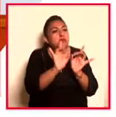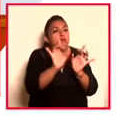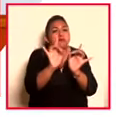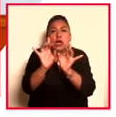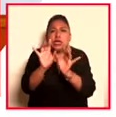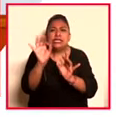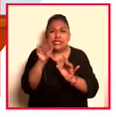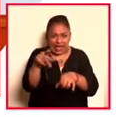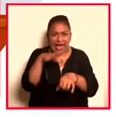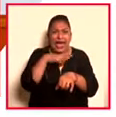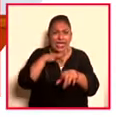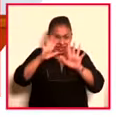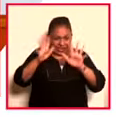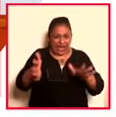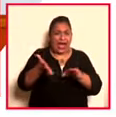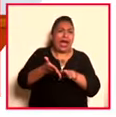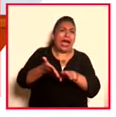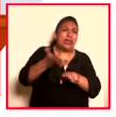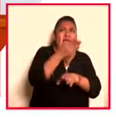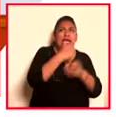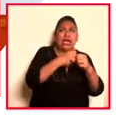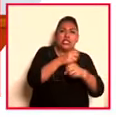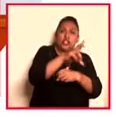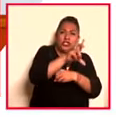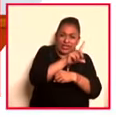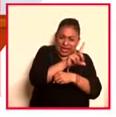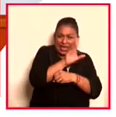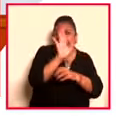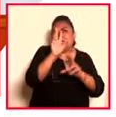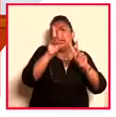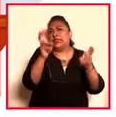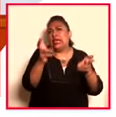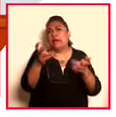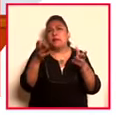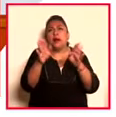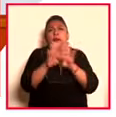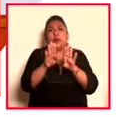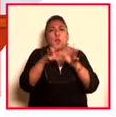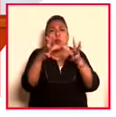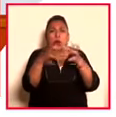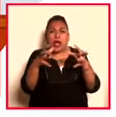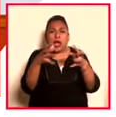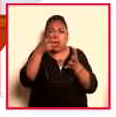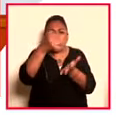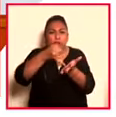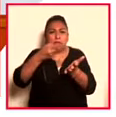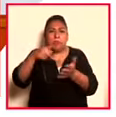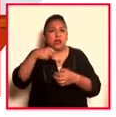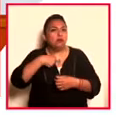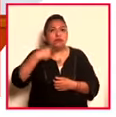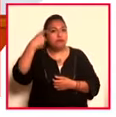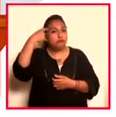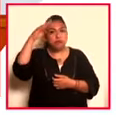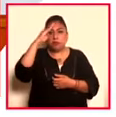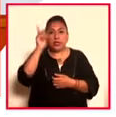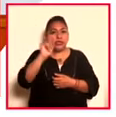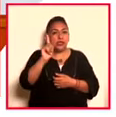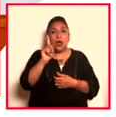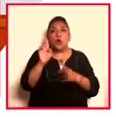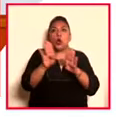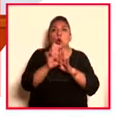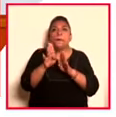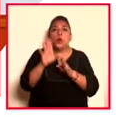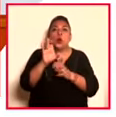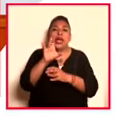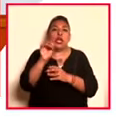ahí o seguro ya estaban ahí en los años 30 en el tema del cultivo del algodón, pero pues no lo pensábamos como ecocidio, por